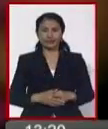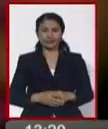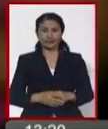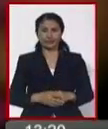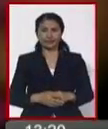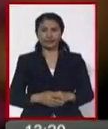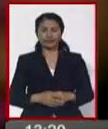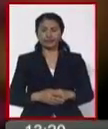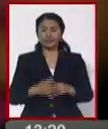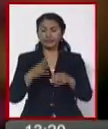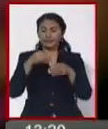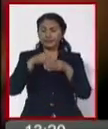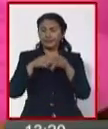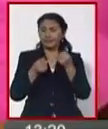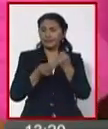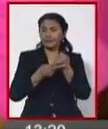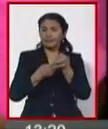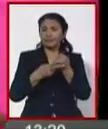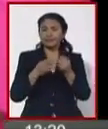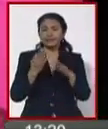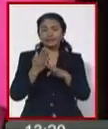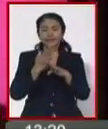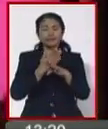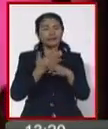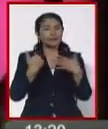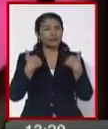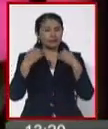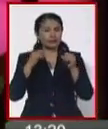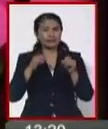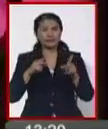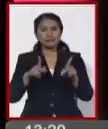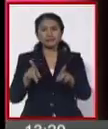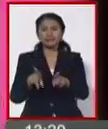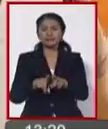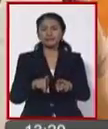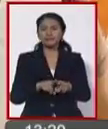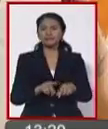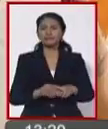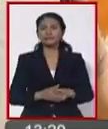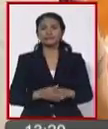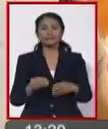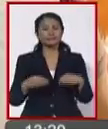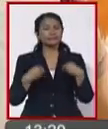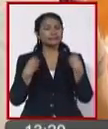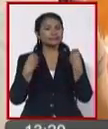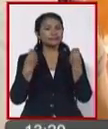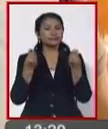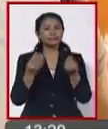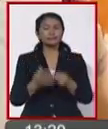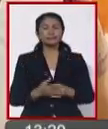que ella tenía ahí escondidito, ¿no? Y se han ido dando las oportunidades, entonces, y se le ha ido